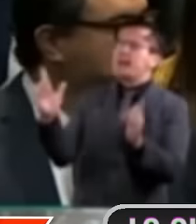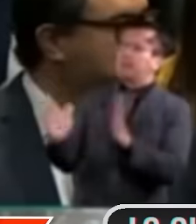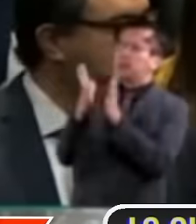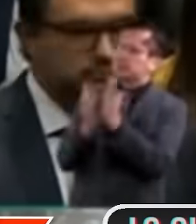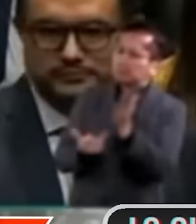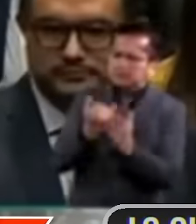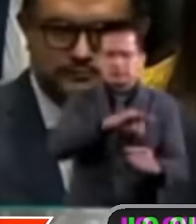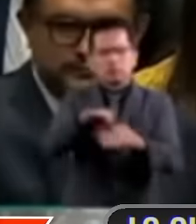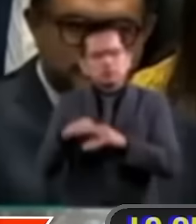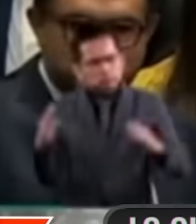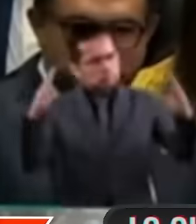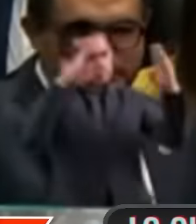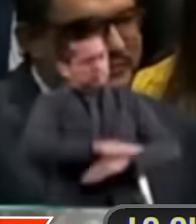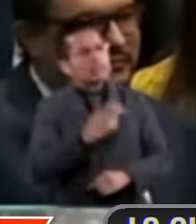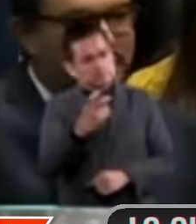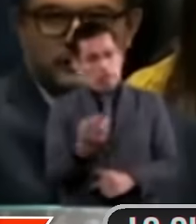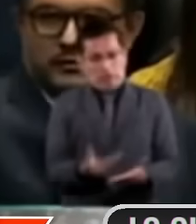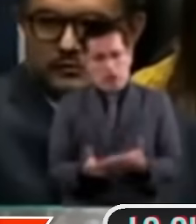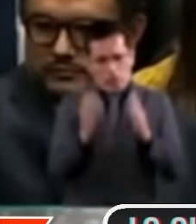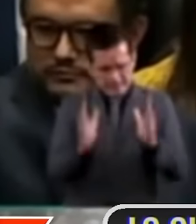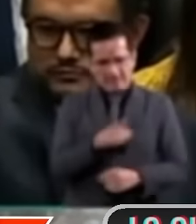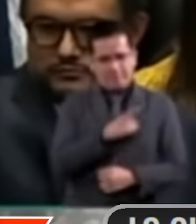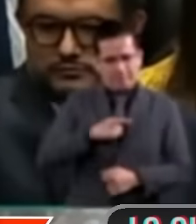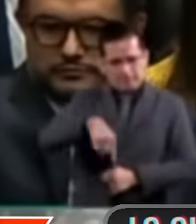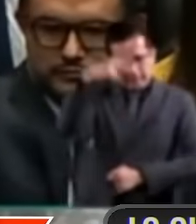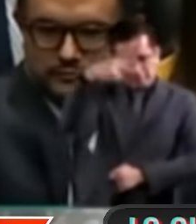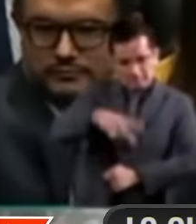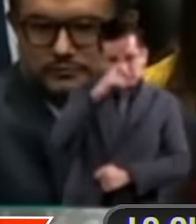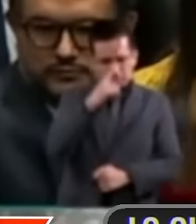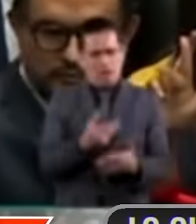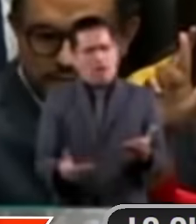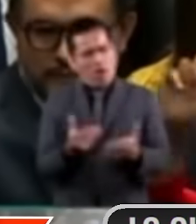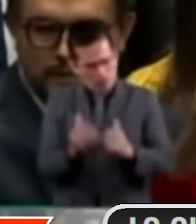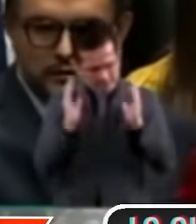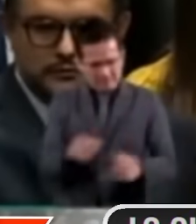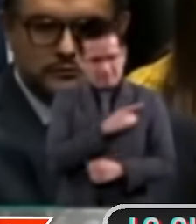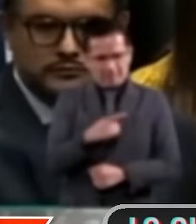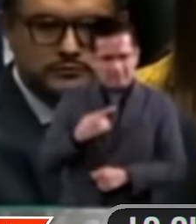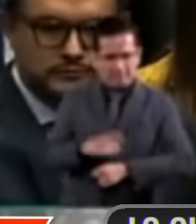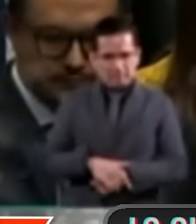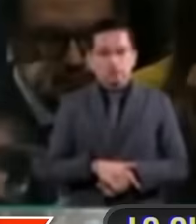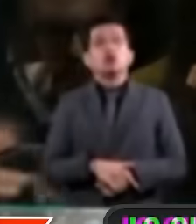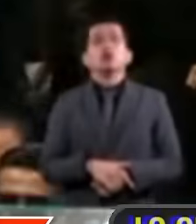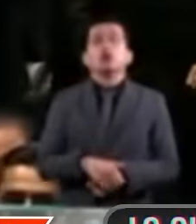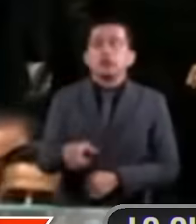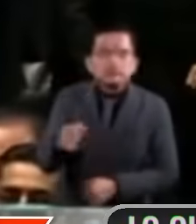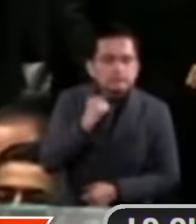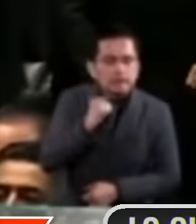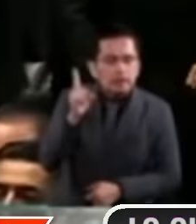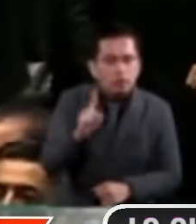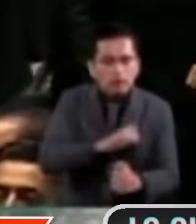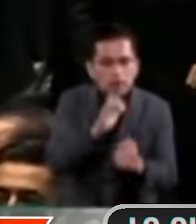reconciliación. Es el tiempo de México, es ahora o nunca. Es hoy la esperanza. Concluya, senadora, ya no